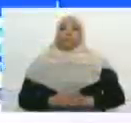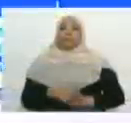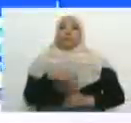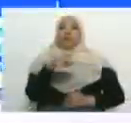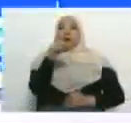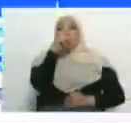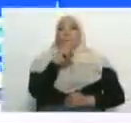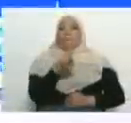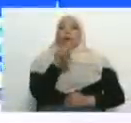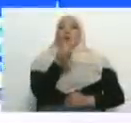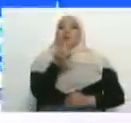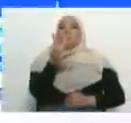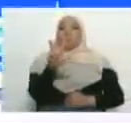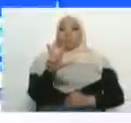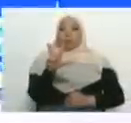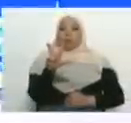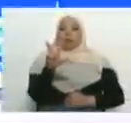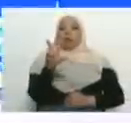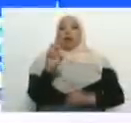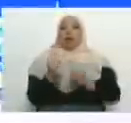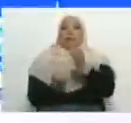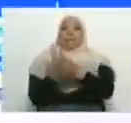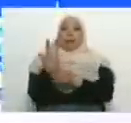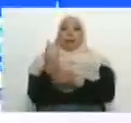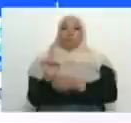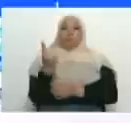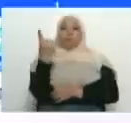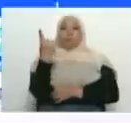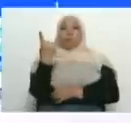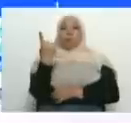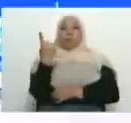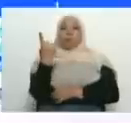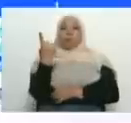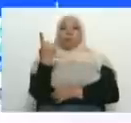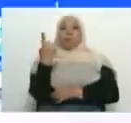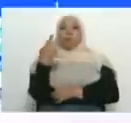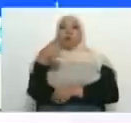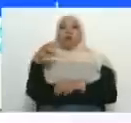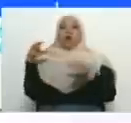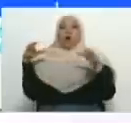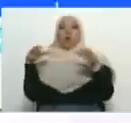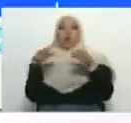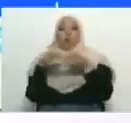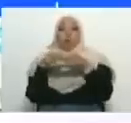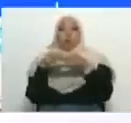primero de mayo de 2023. El primero de mayo, la OFAC